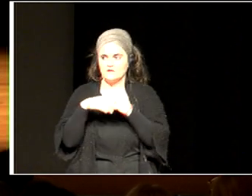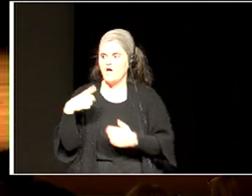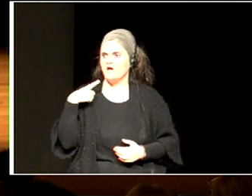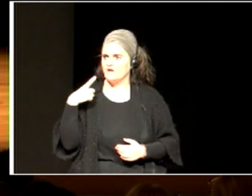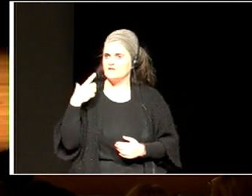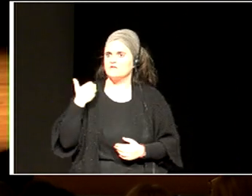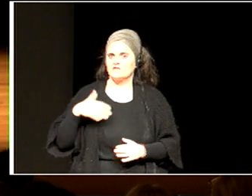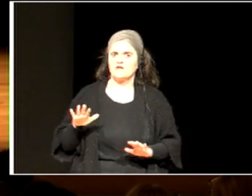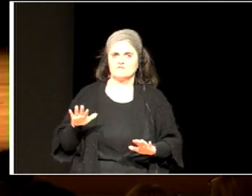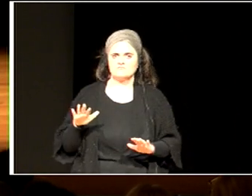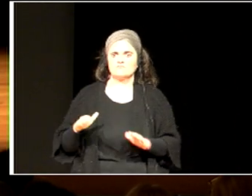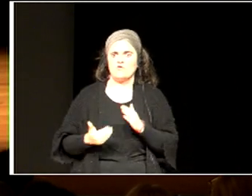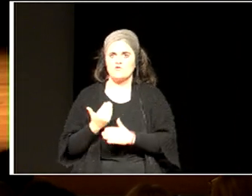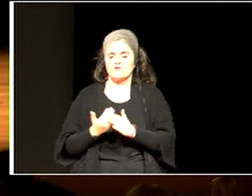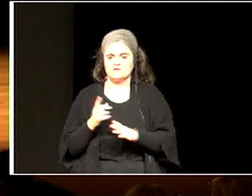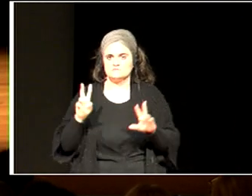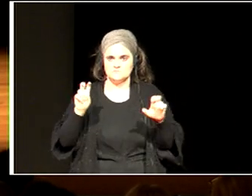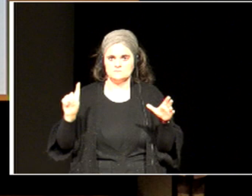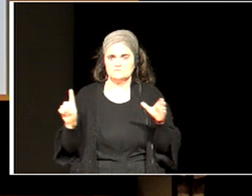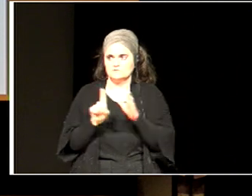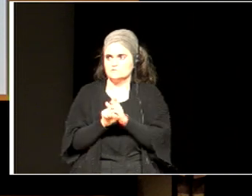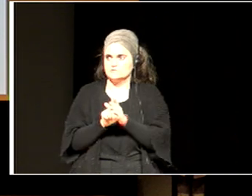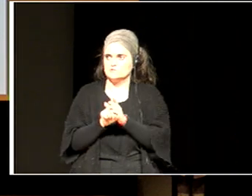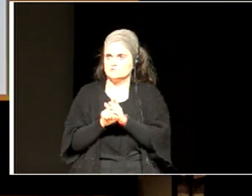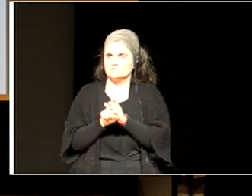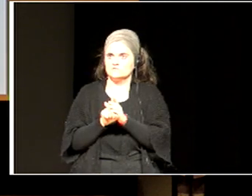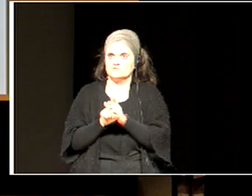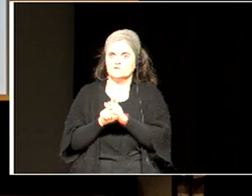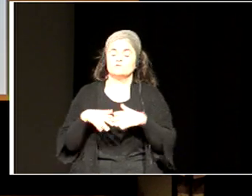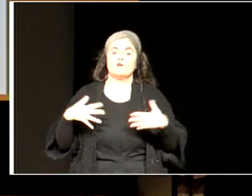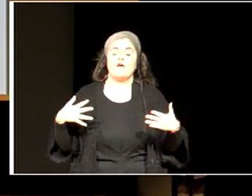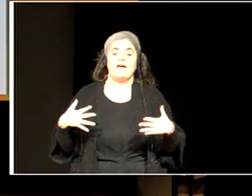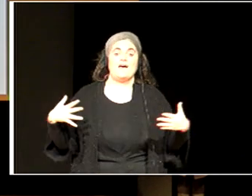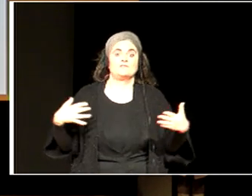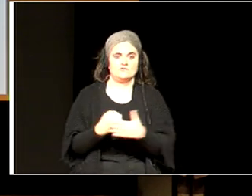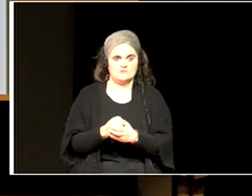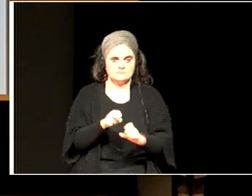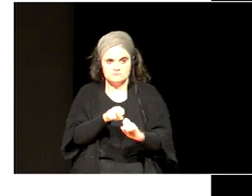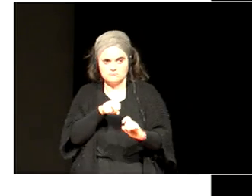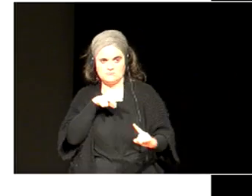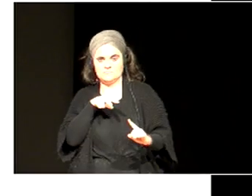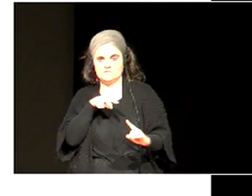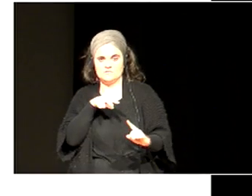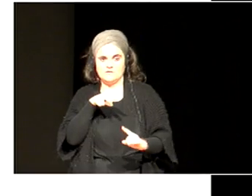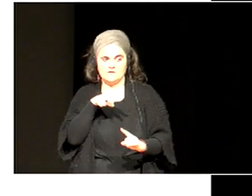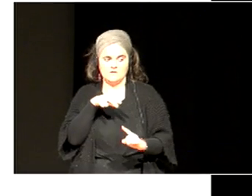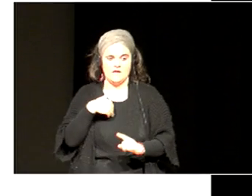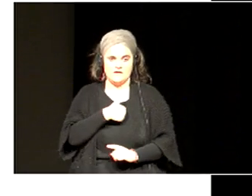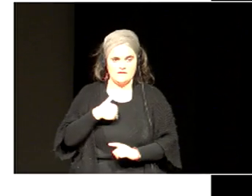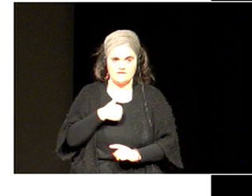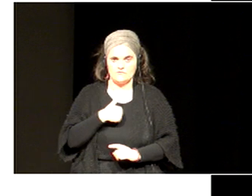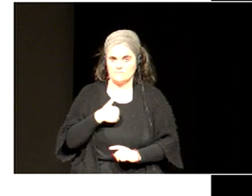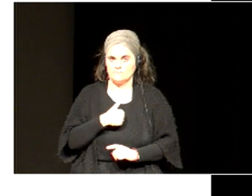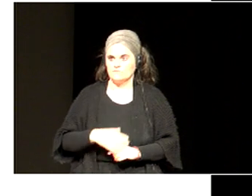jornadas también de inclusión por lo tanto démosle a toda la perspectiva de género que hay que darle para que en todo proyecto